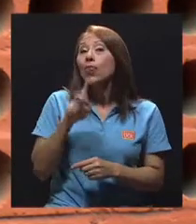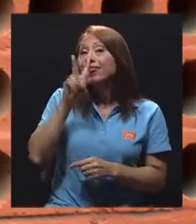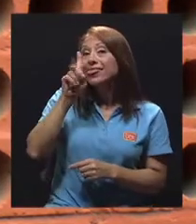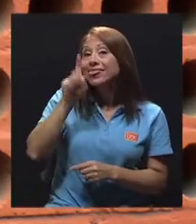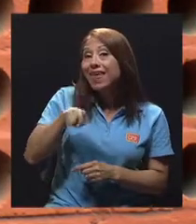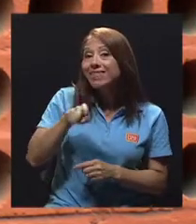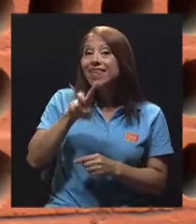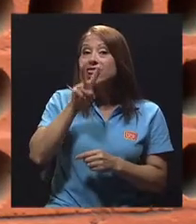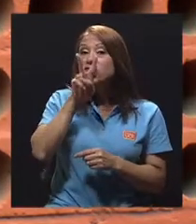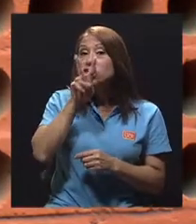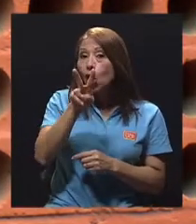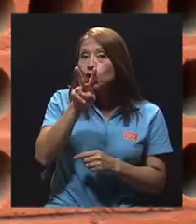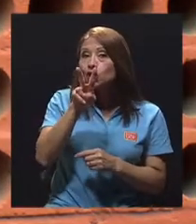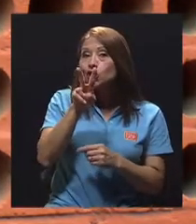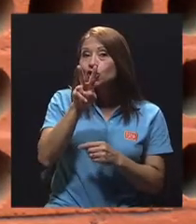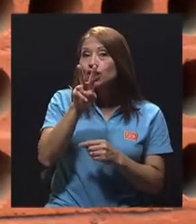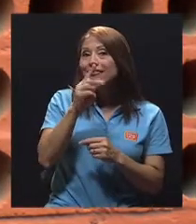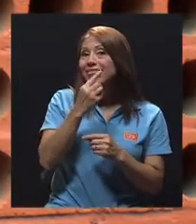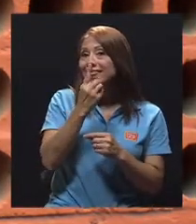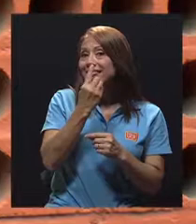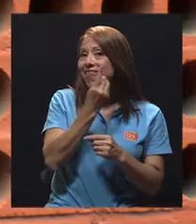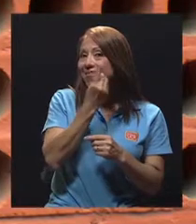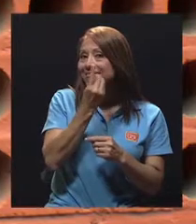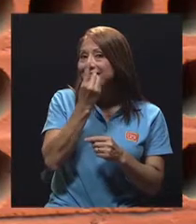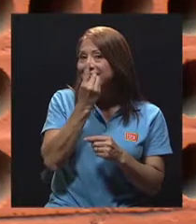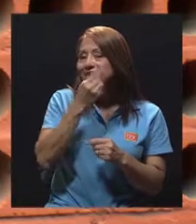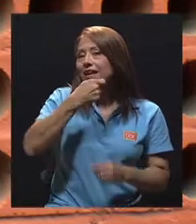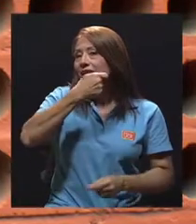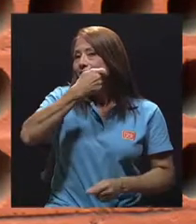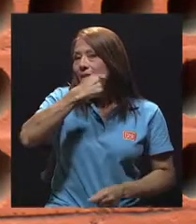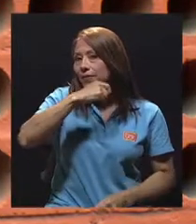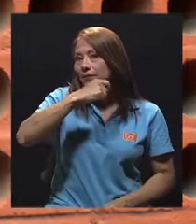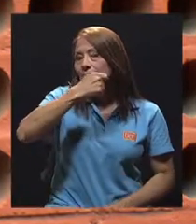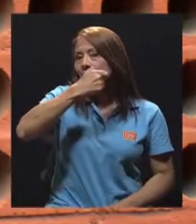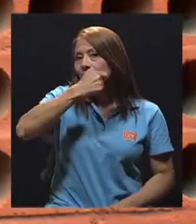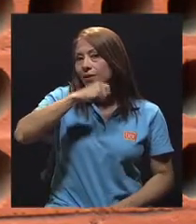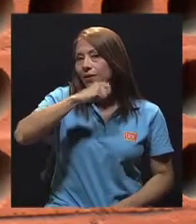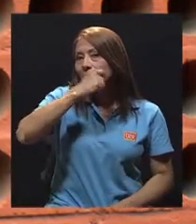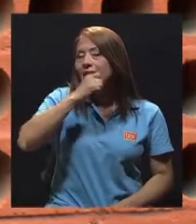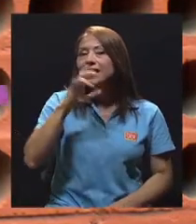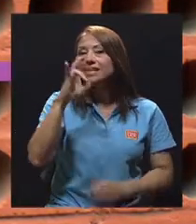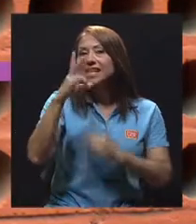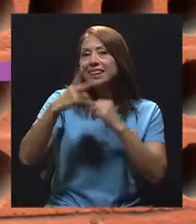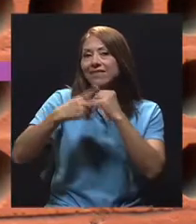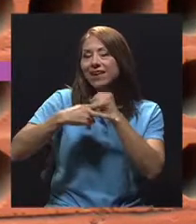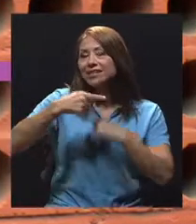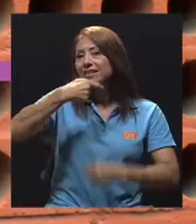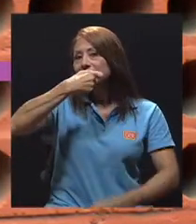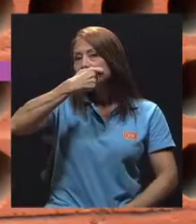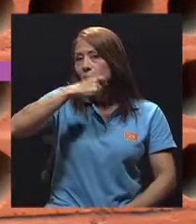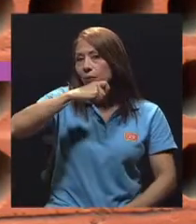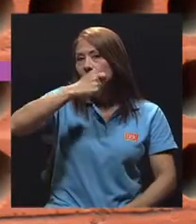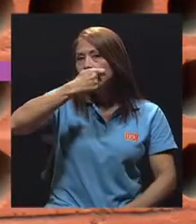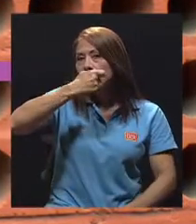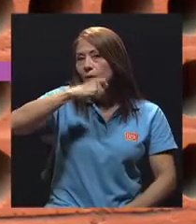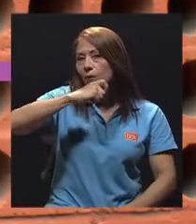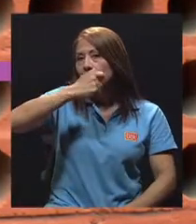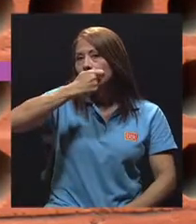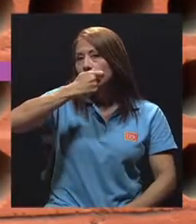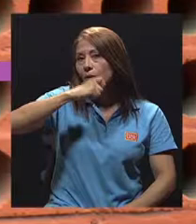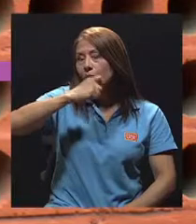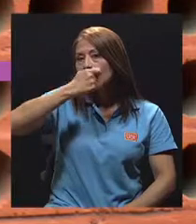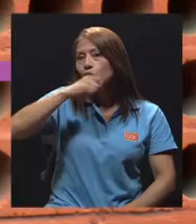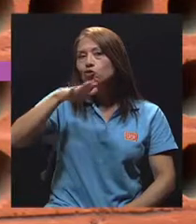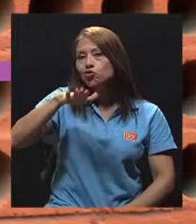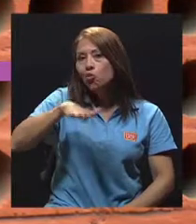y cepillarlos cada 7 veces cada 2 dientes y suave, uh-huh, es un movimiento suave en la muñeca. El daño lo